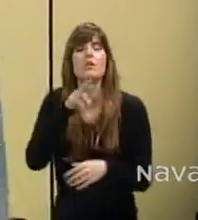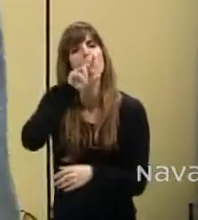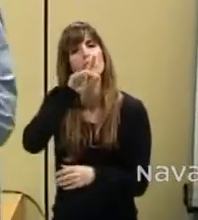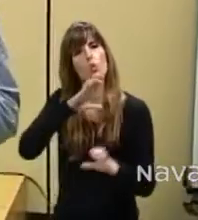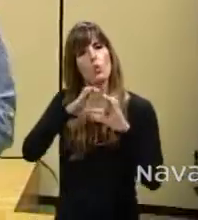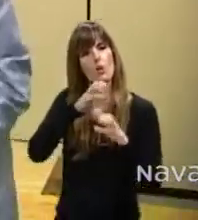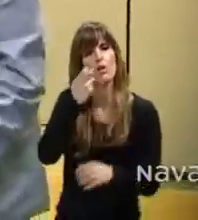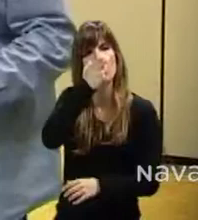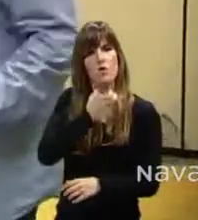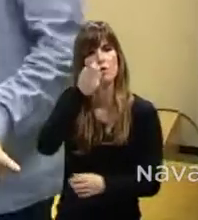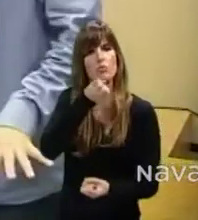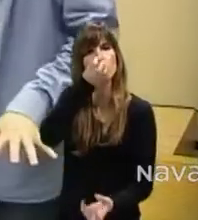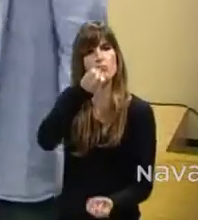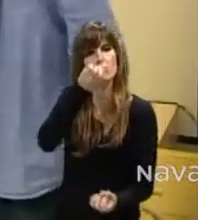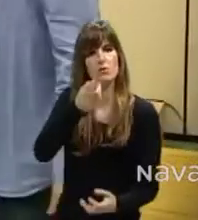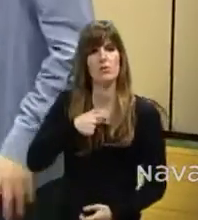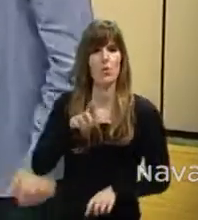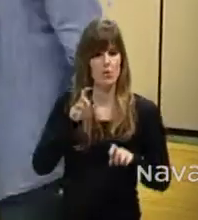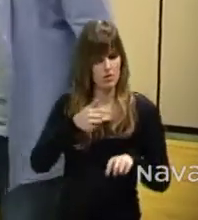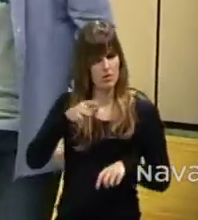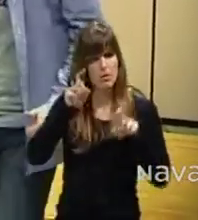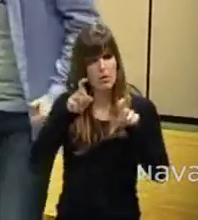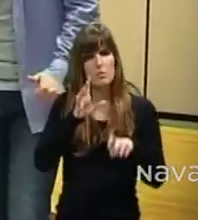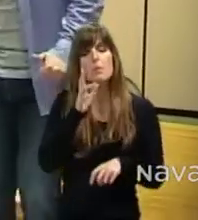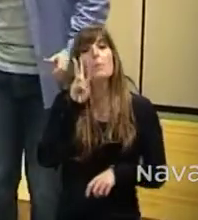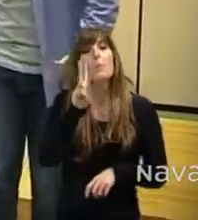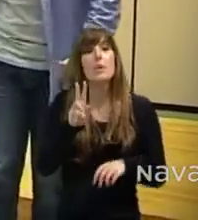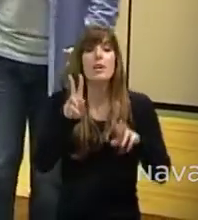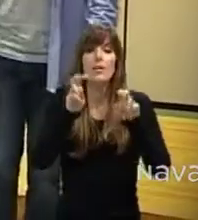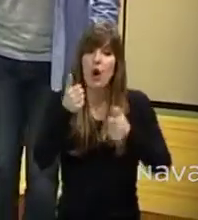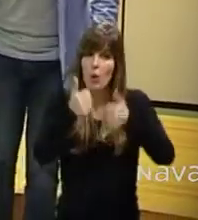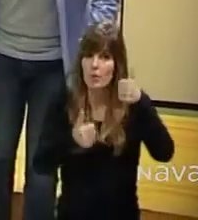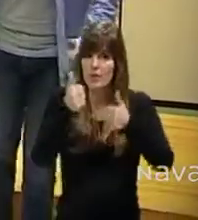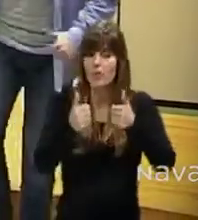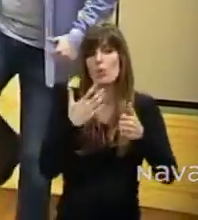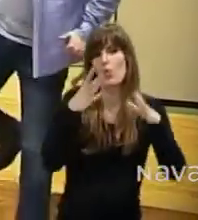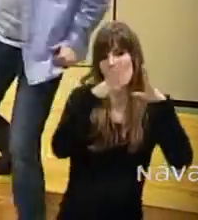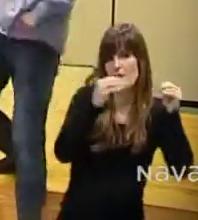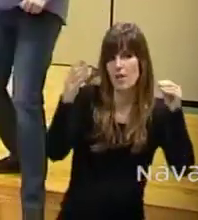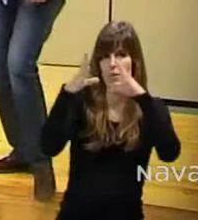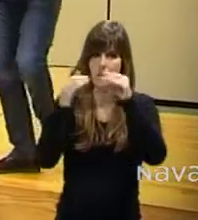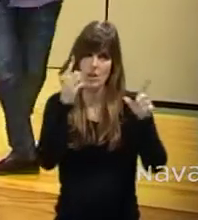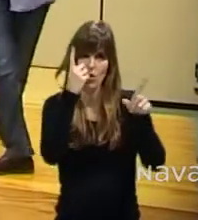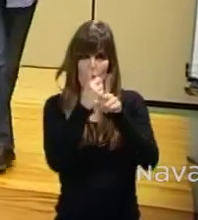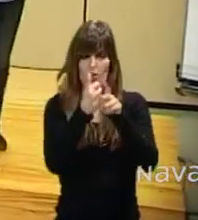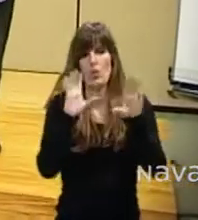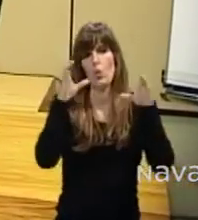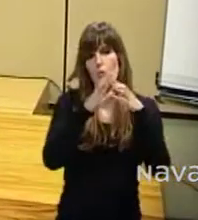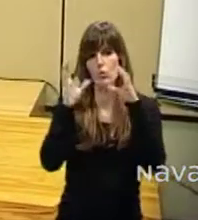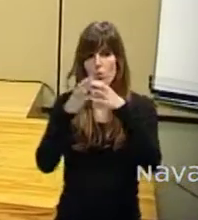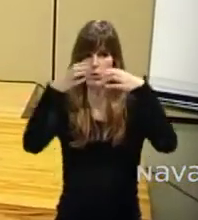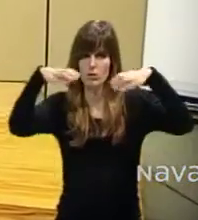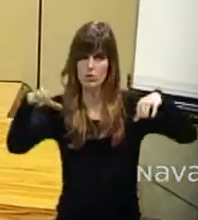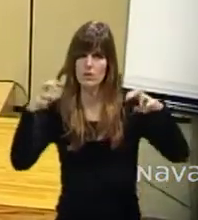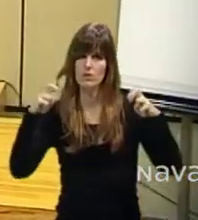comunicación y hemos visto la utilidad que tiene el debate de competición, el debate académico, que es un formato en el que se pueden ver